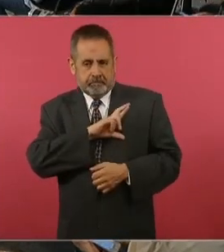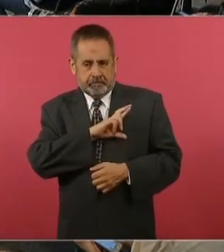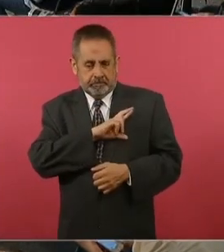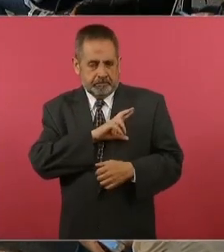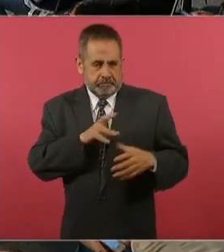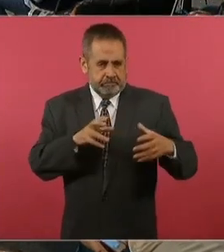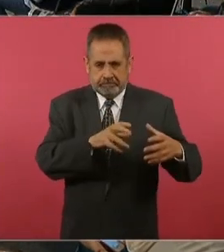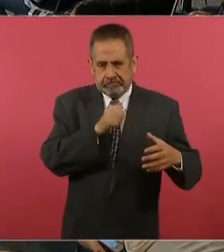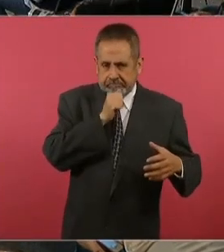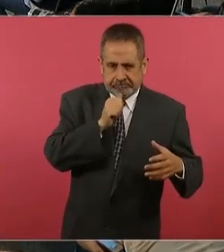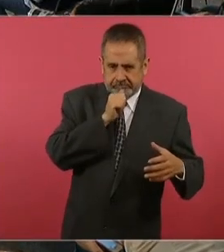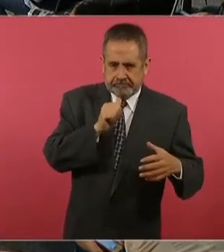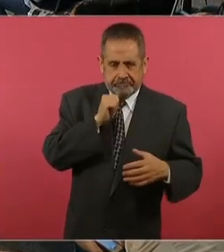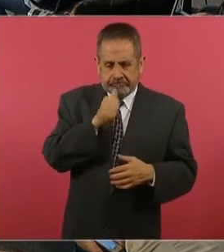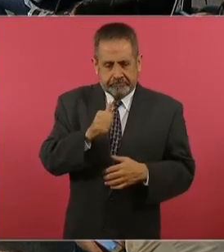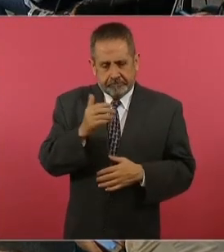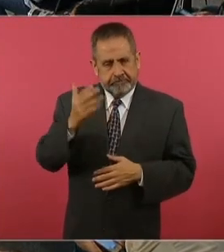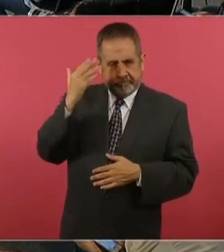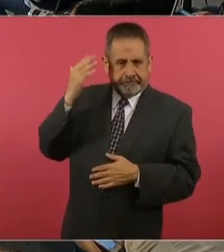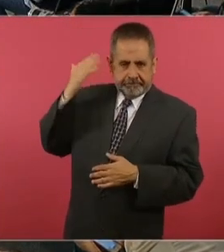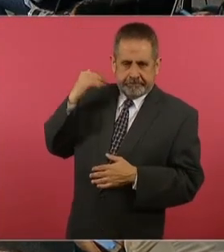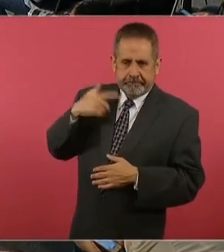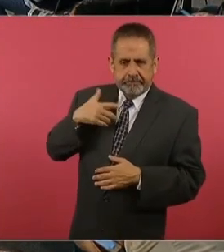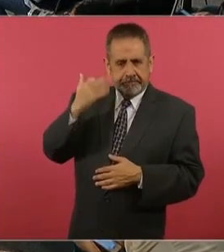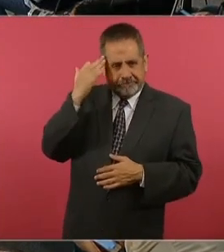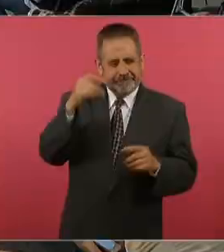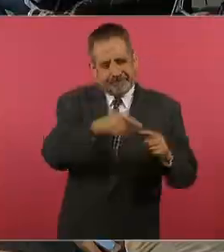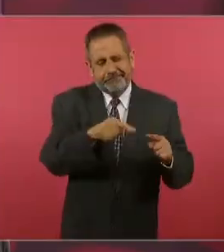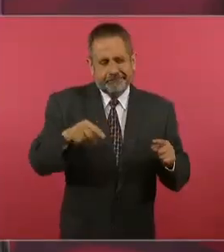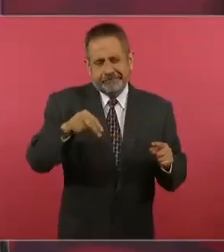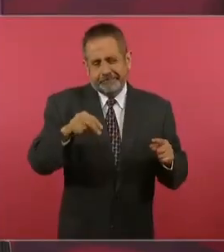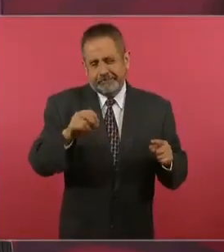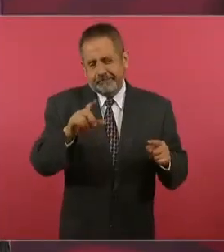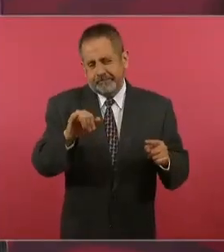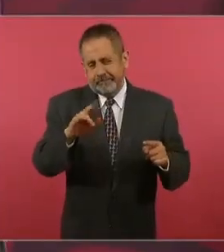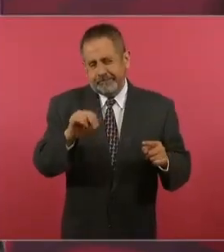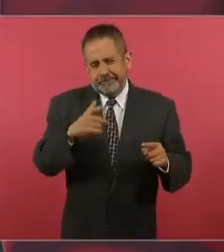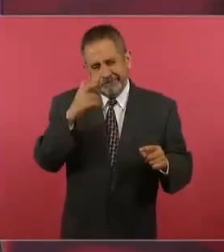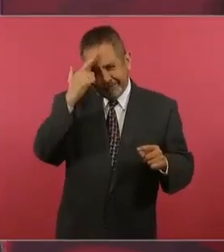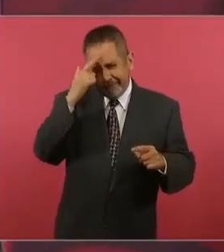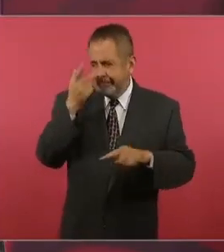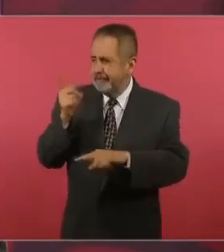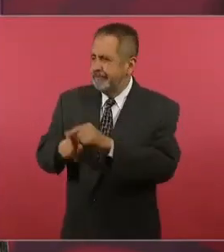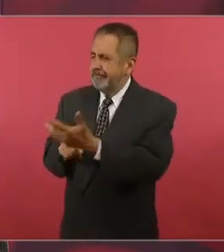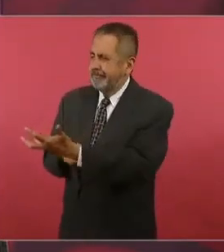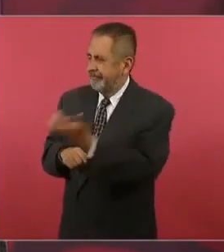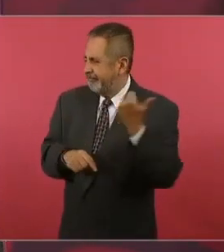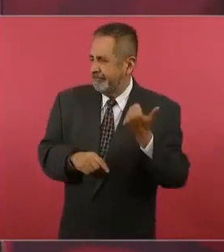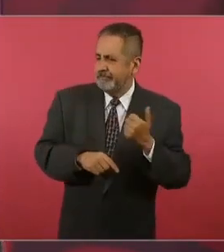Pemex, en el periodo neoliberal se privatizó